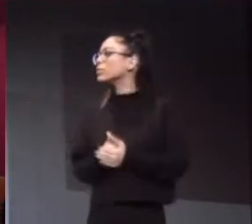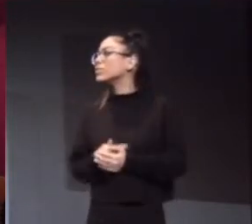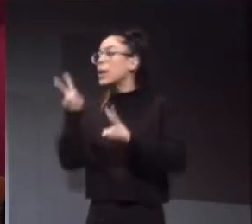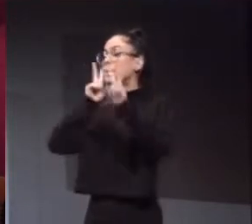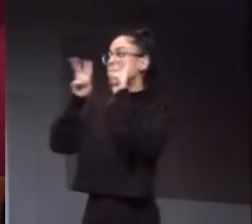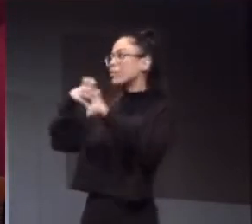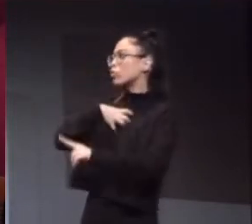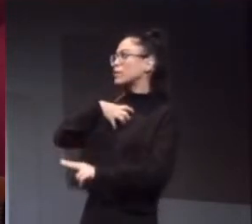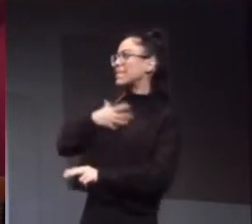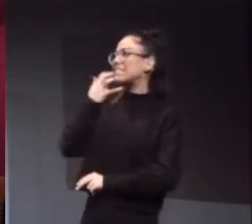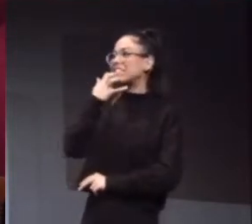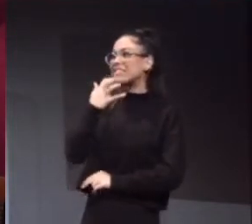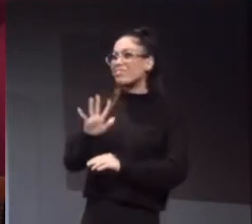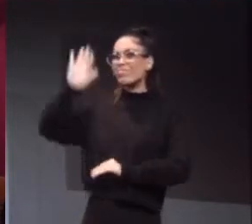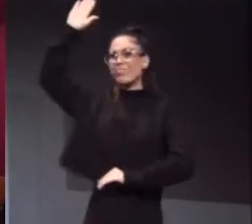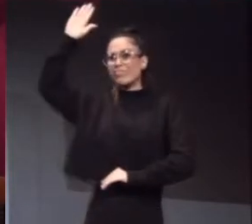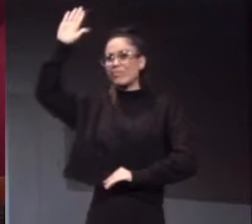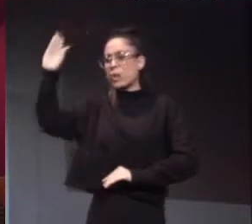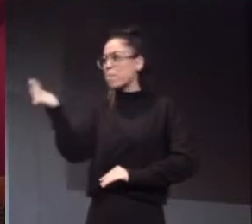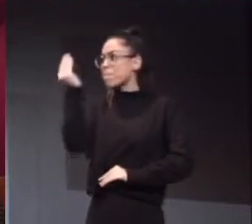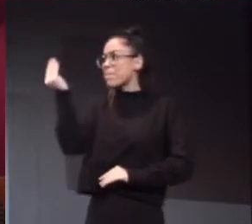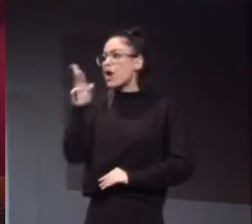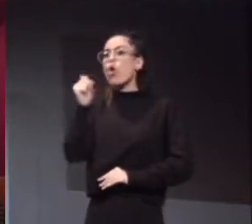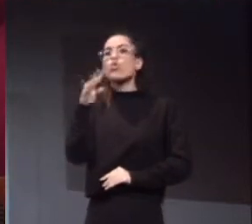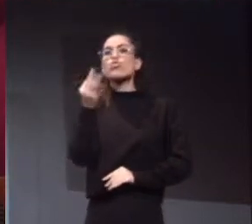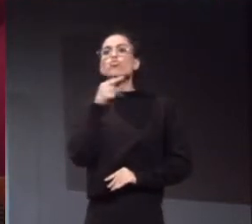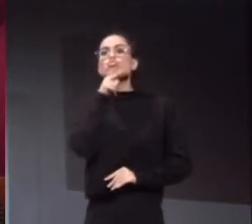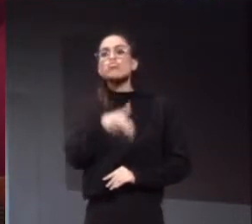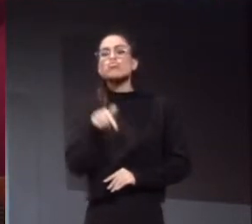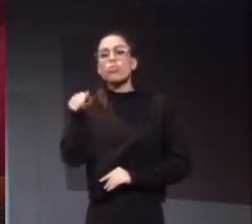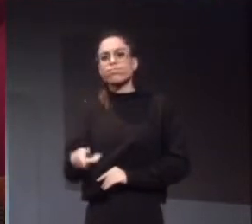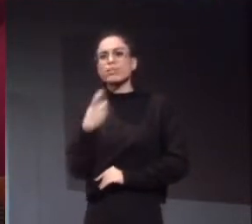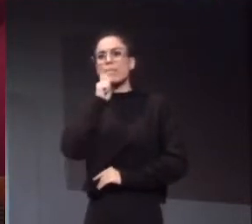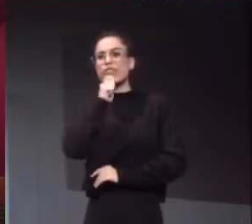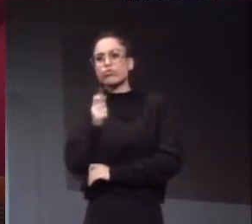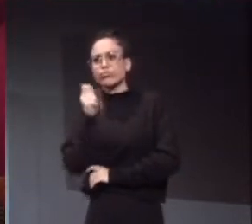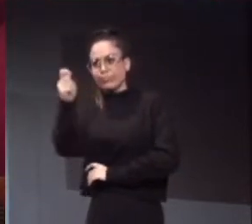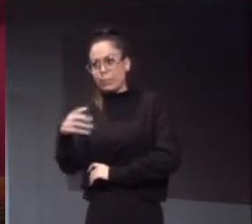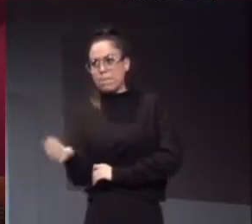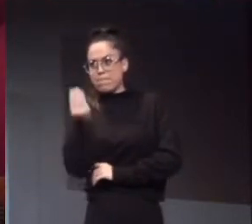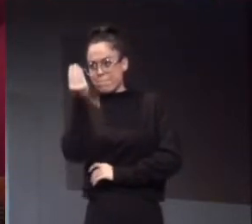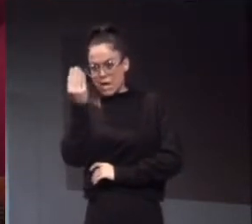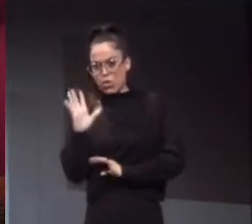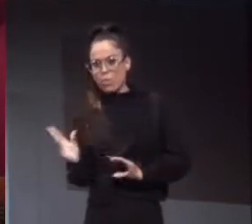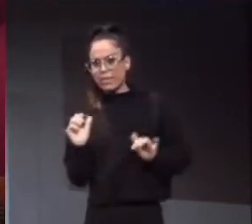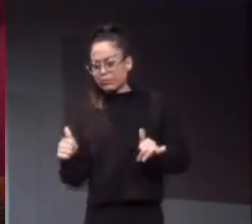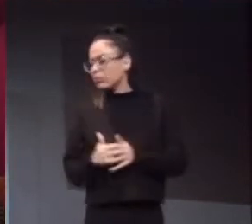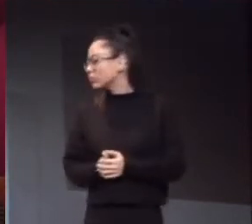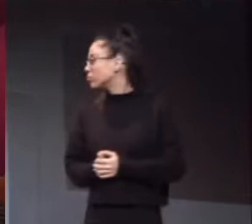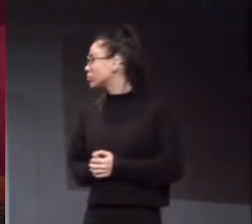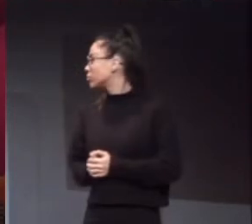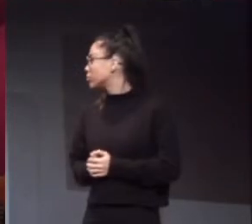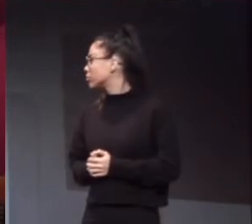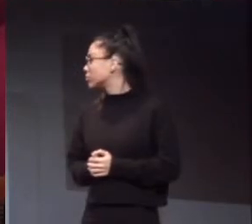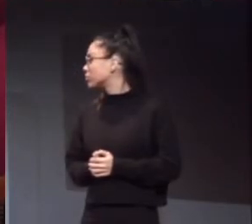si alguien levanta la mano por ruth le acerca el micrófono por ejemplo hoy y entre tanto continuamos vale vamos a situar